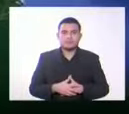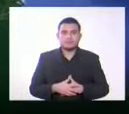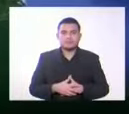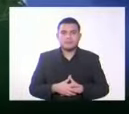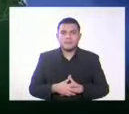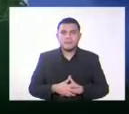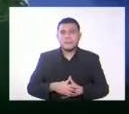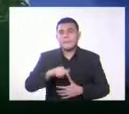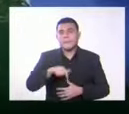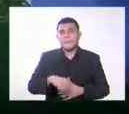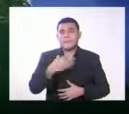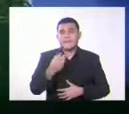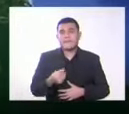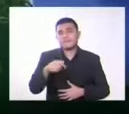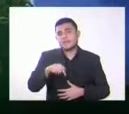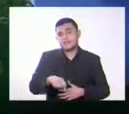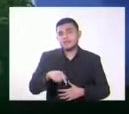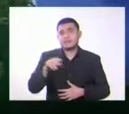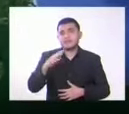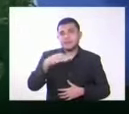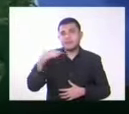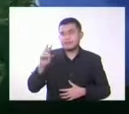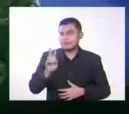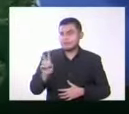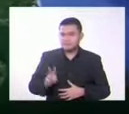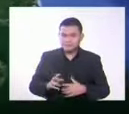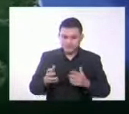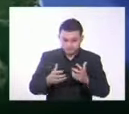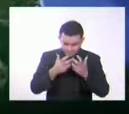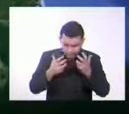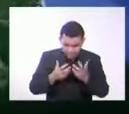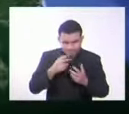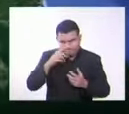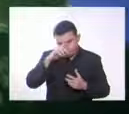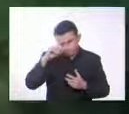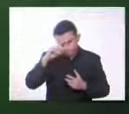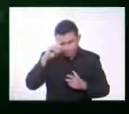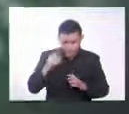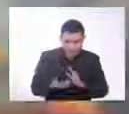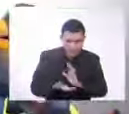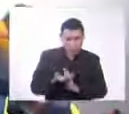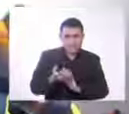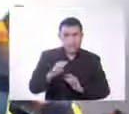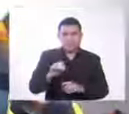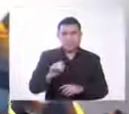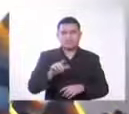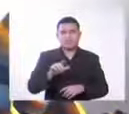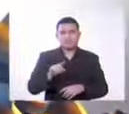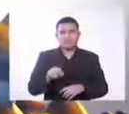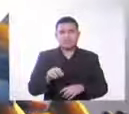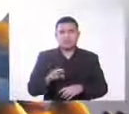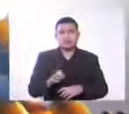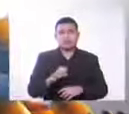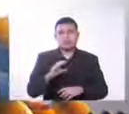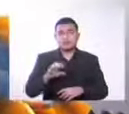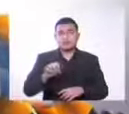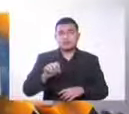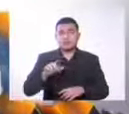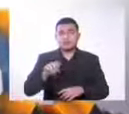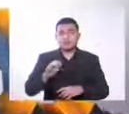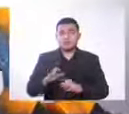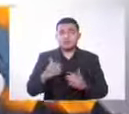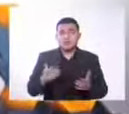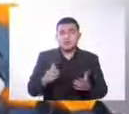Hoy en día, aquí mismo en Venezuela, investigadores trabajan desarrollando catalizadores de zeolita a escala nano para mejorar